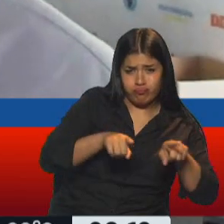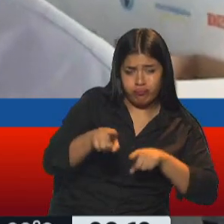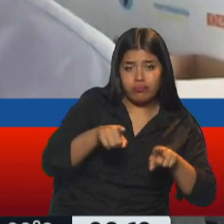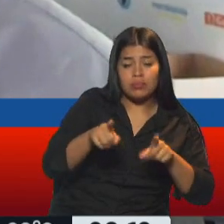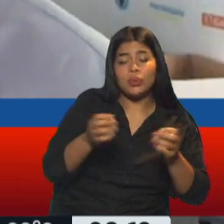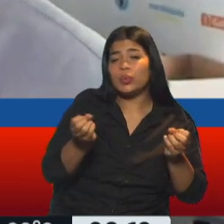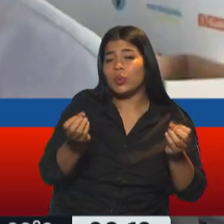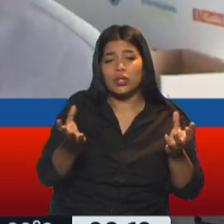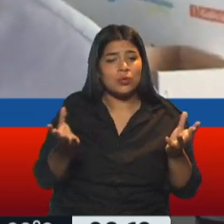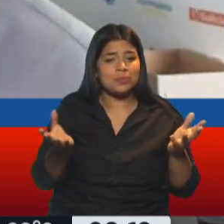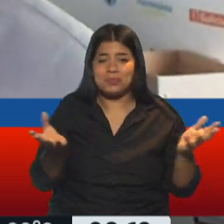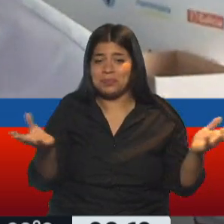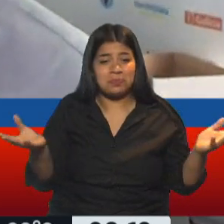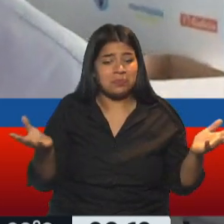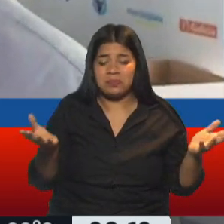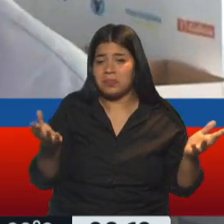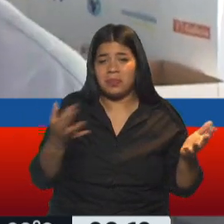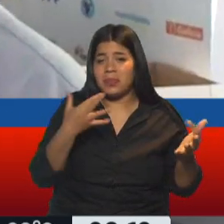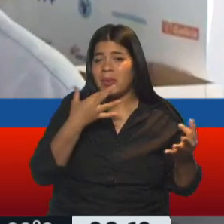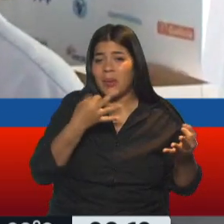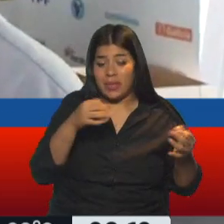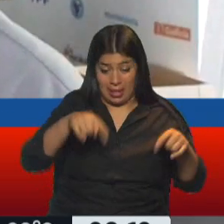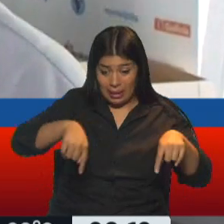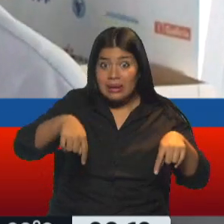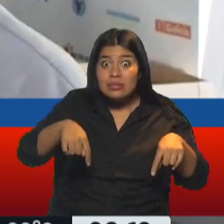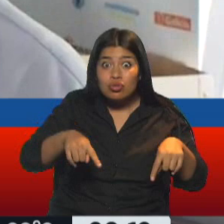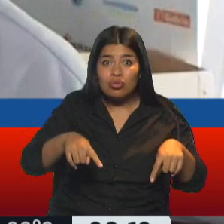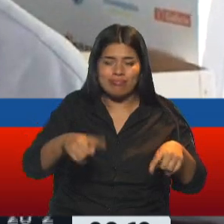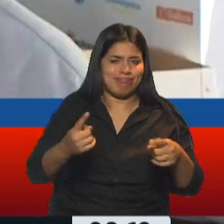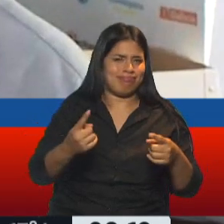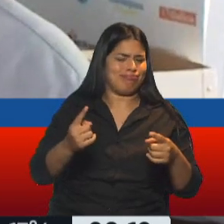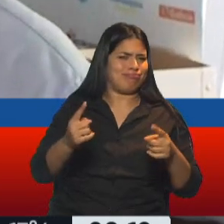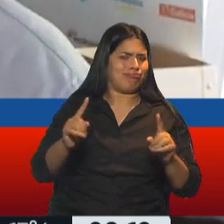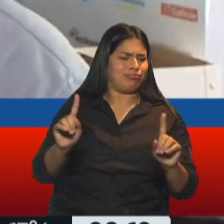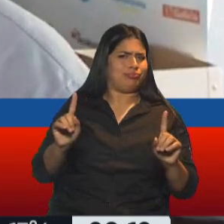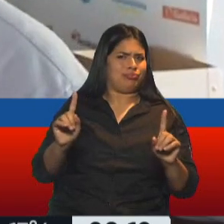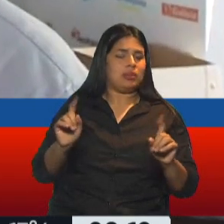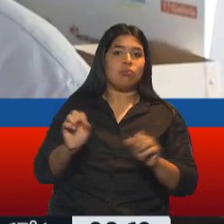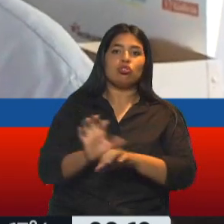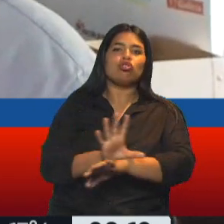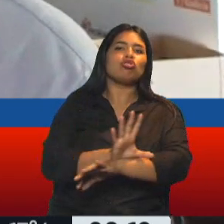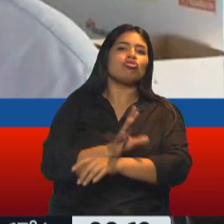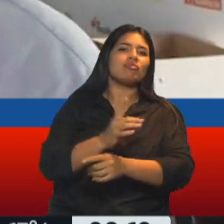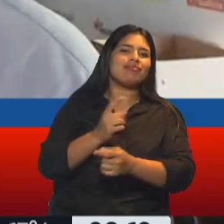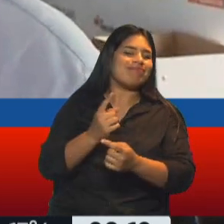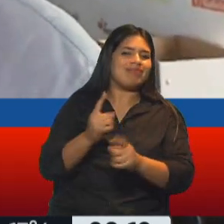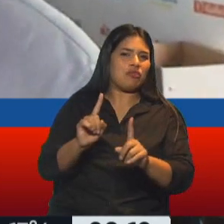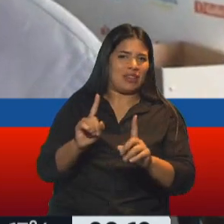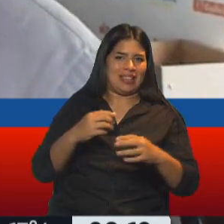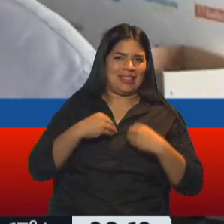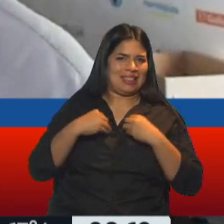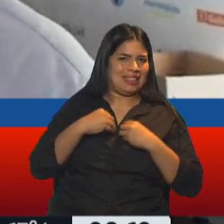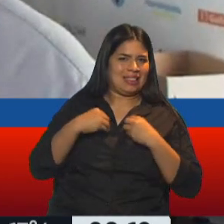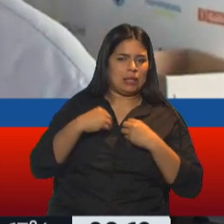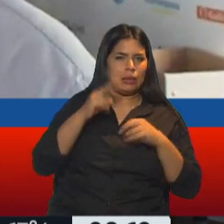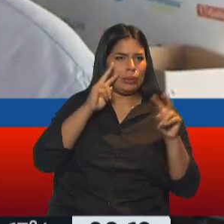Y bueno, esto es totalmente distinto, es otro tipo de emoción, ver el